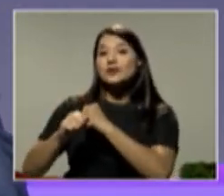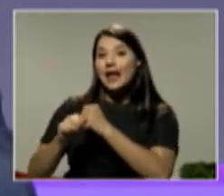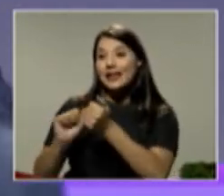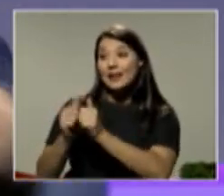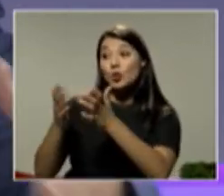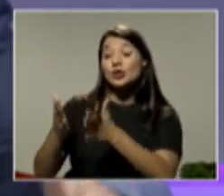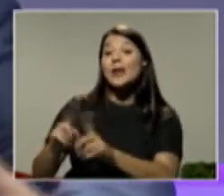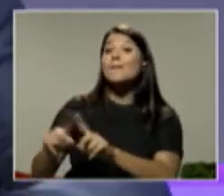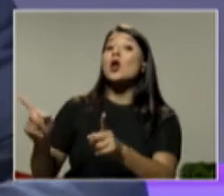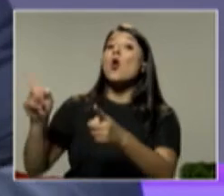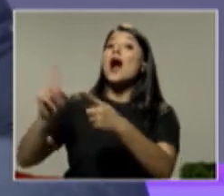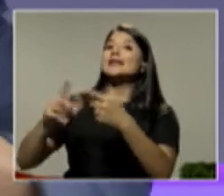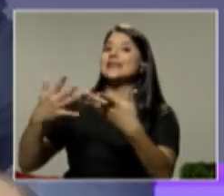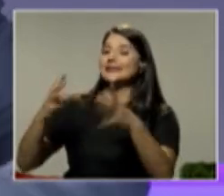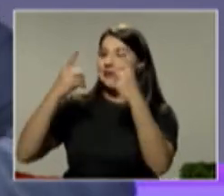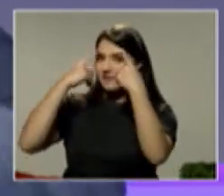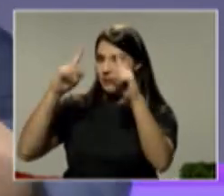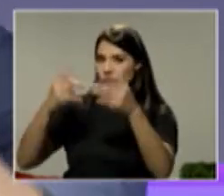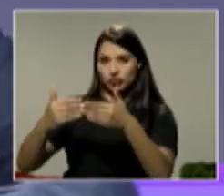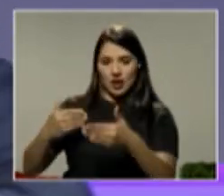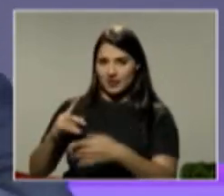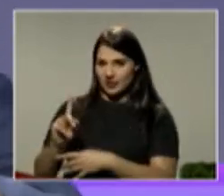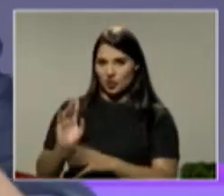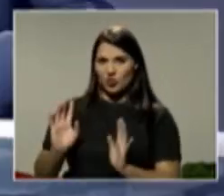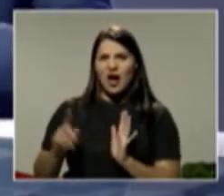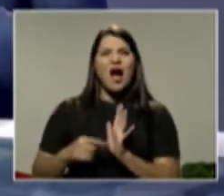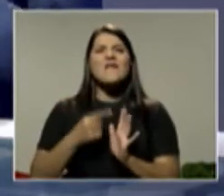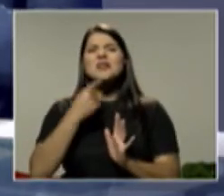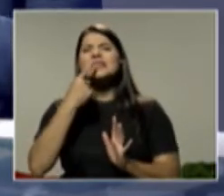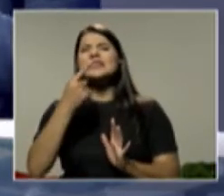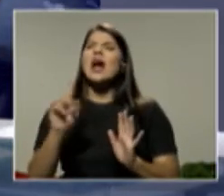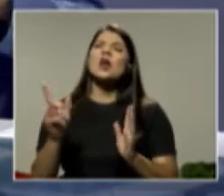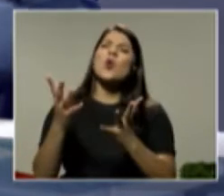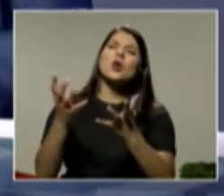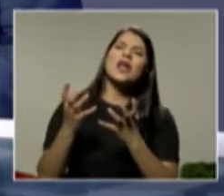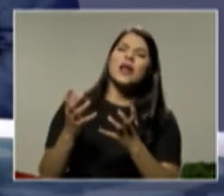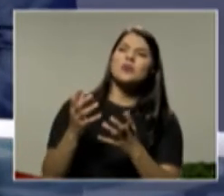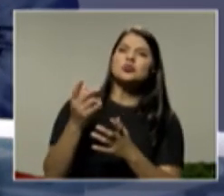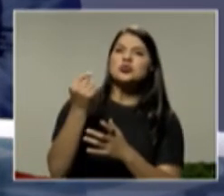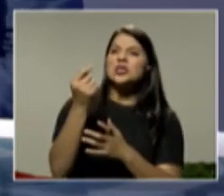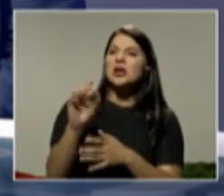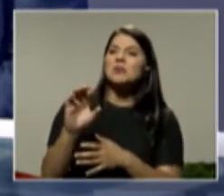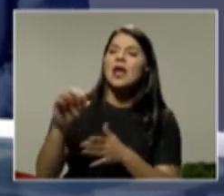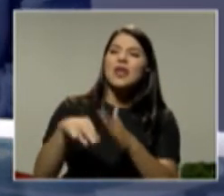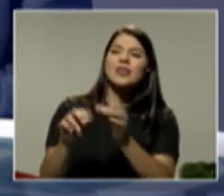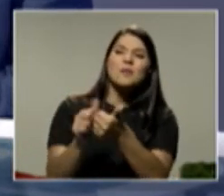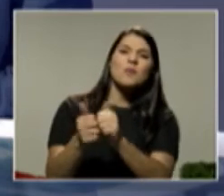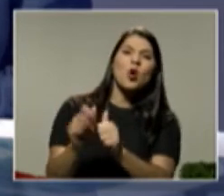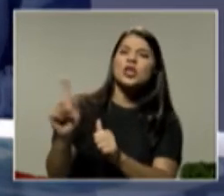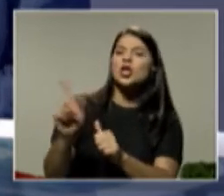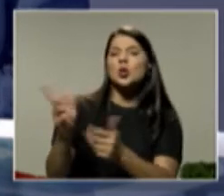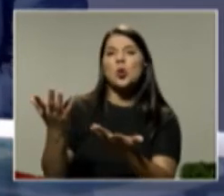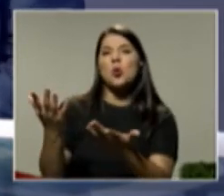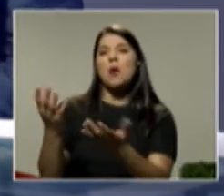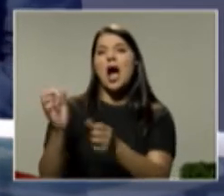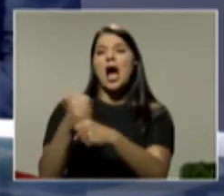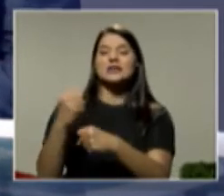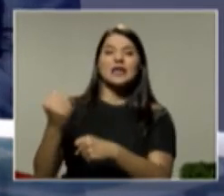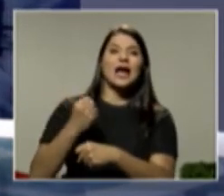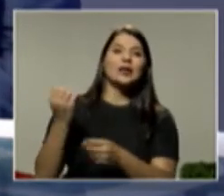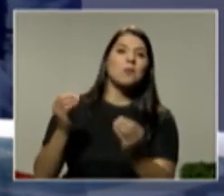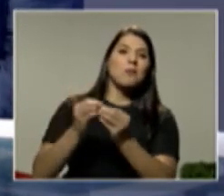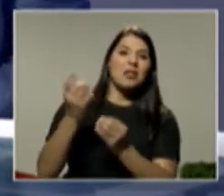que no tenemos por qué invertir en el deporte porque el deporte no nos genera publicidad, etcétera. Incluso el mismo turismo, que es una de las principales fuentes del